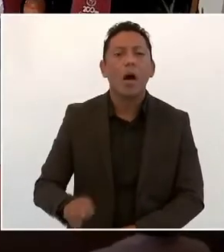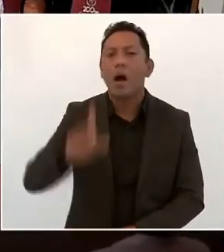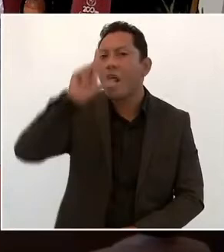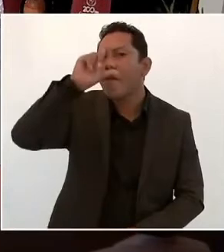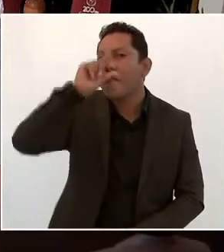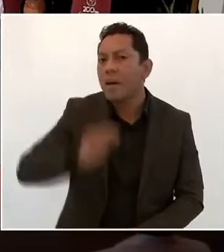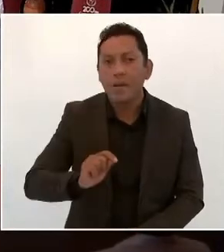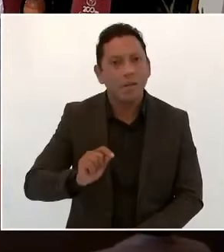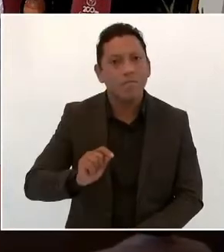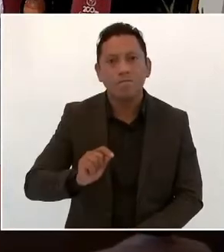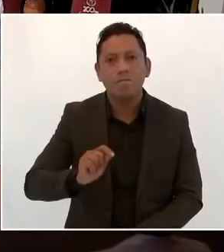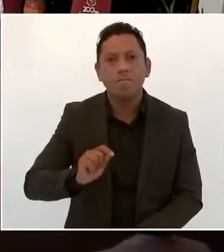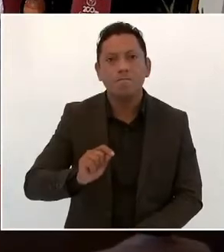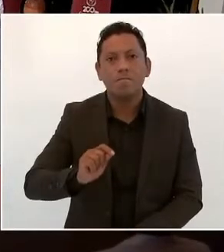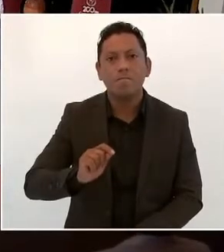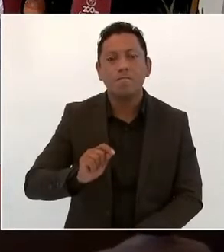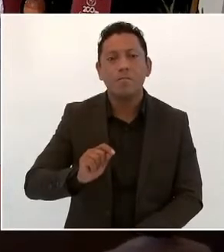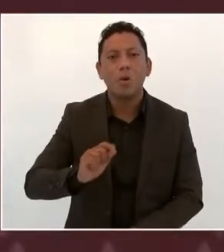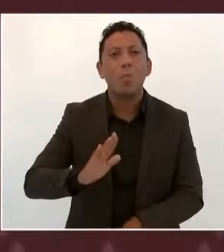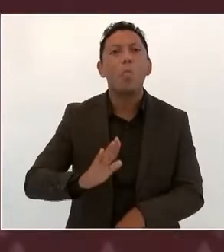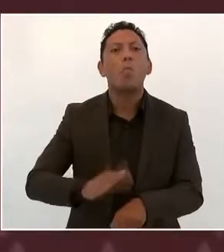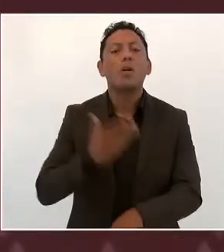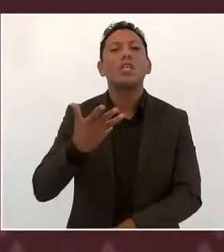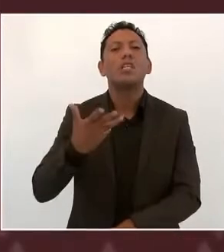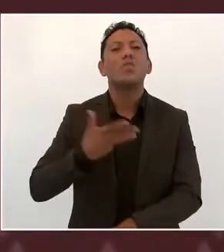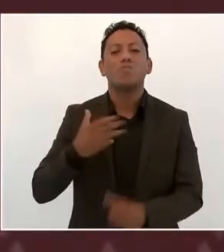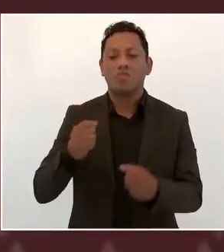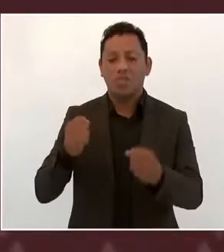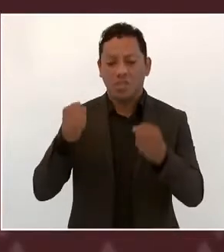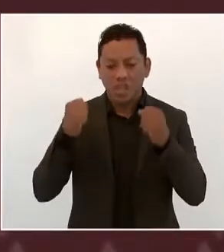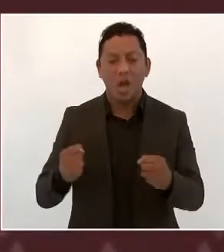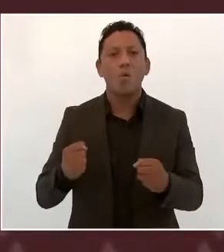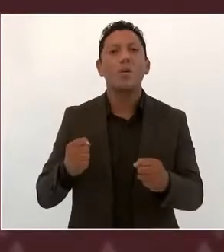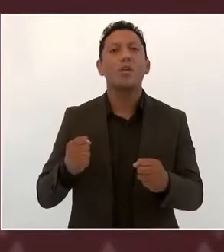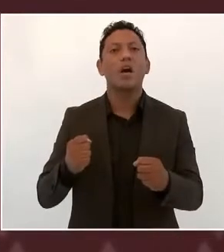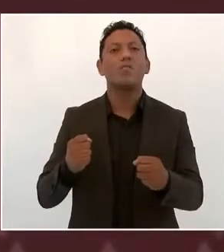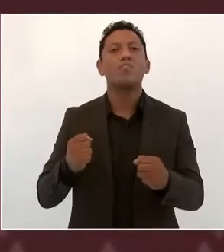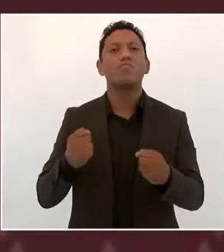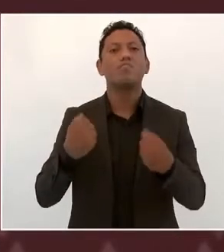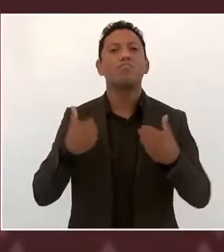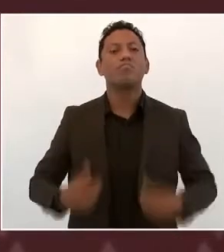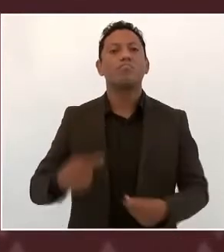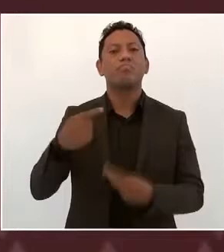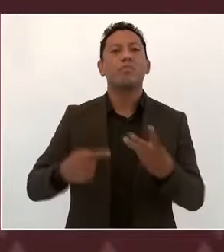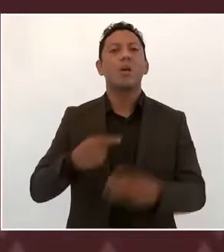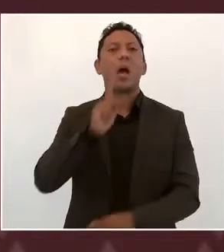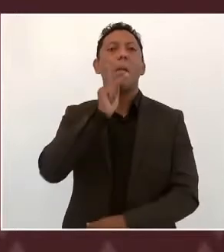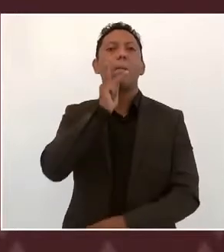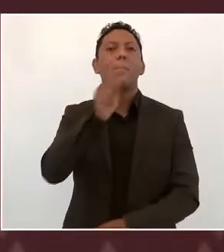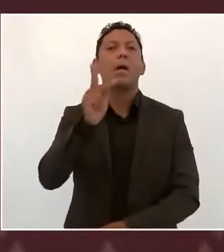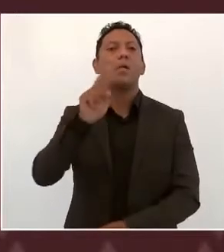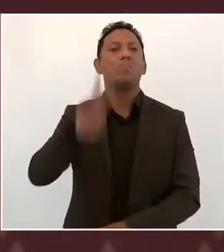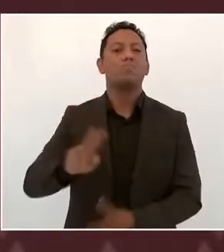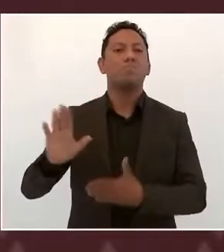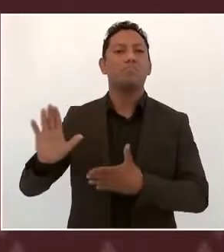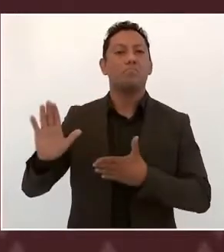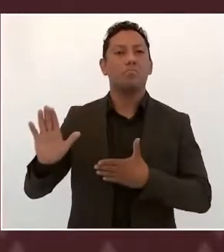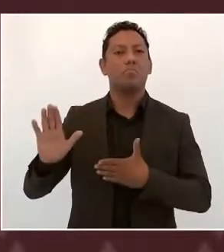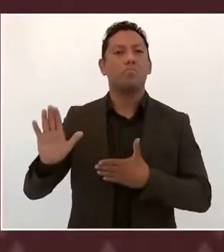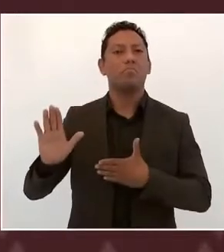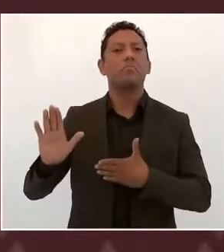les fallaré, porque tengo convicciones, tengo palabra y